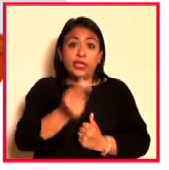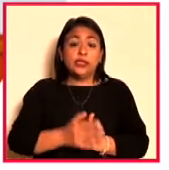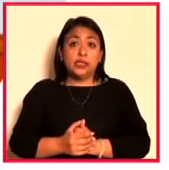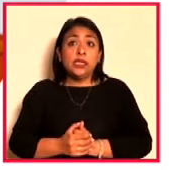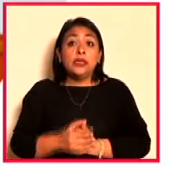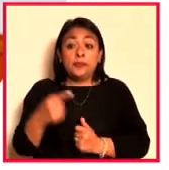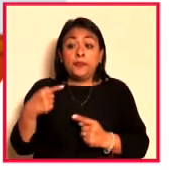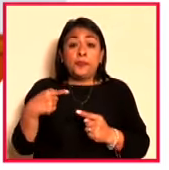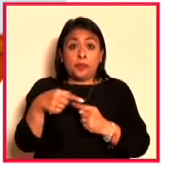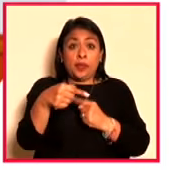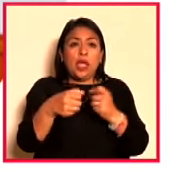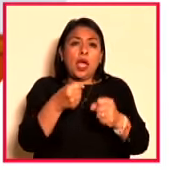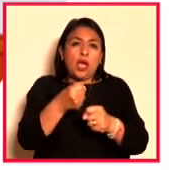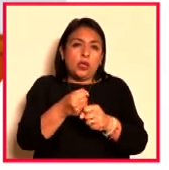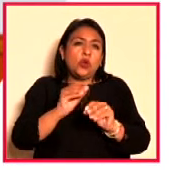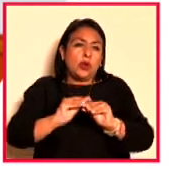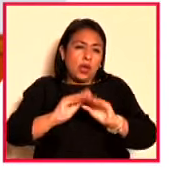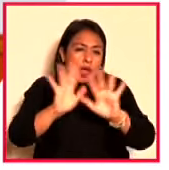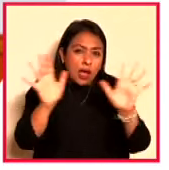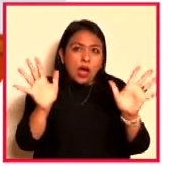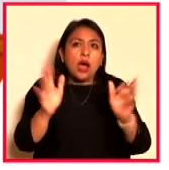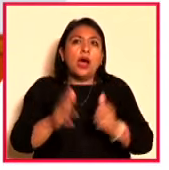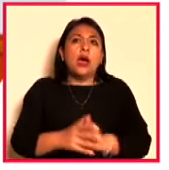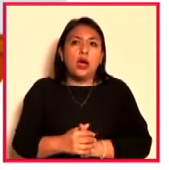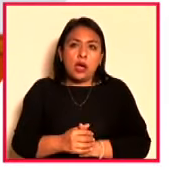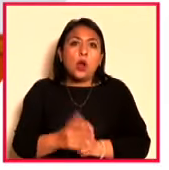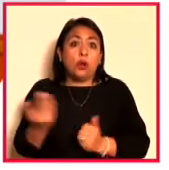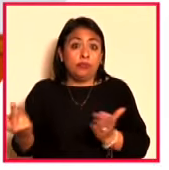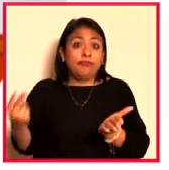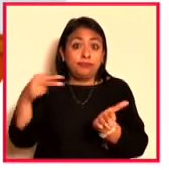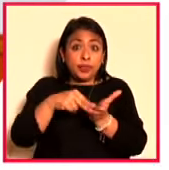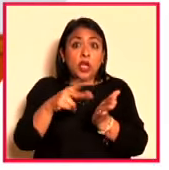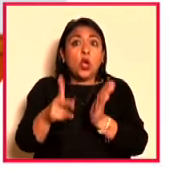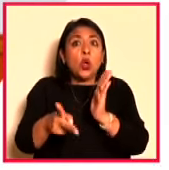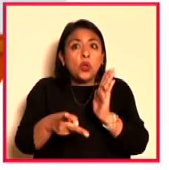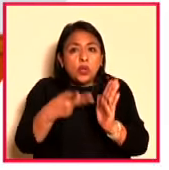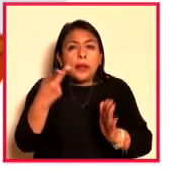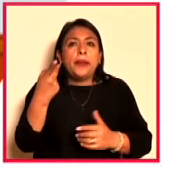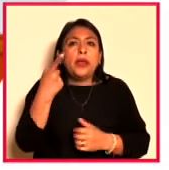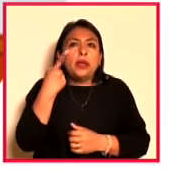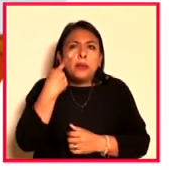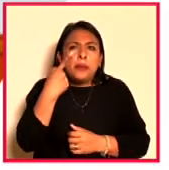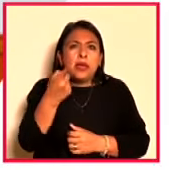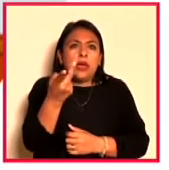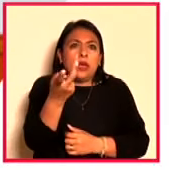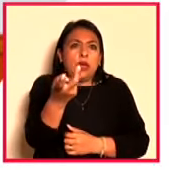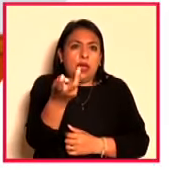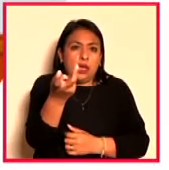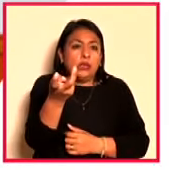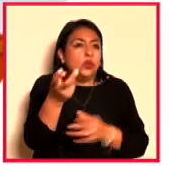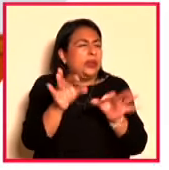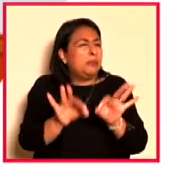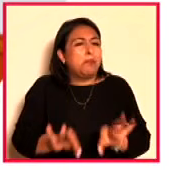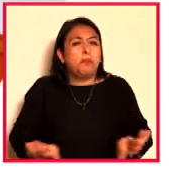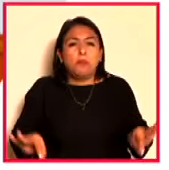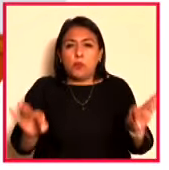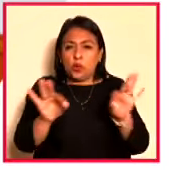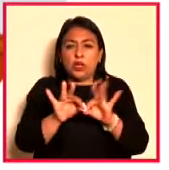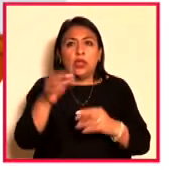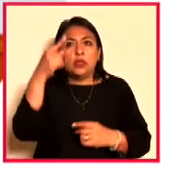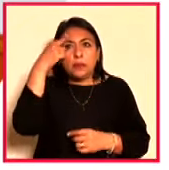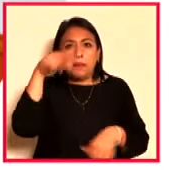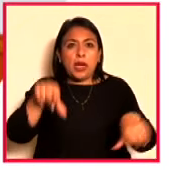pues evidentemente, si nos vamos a lo presencial, vamos a requerir de esta parte que también es fundamental para que pues las actividades